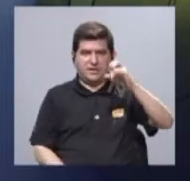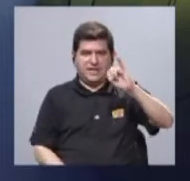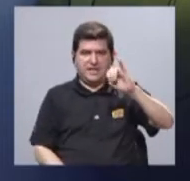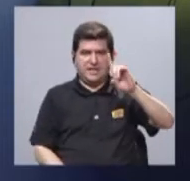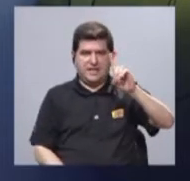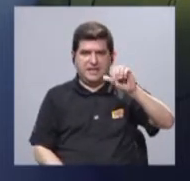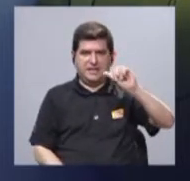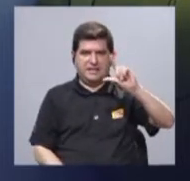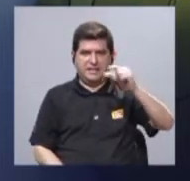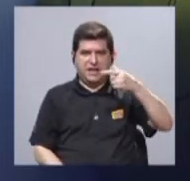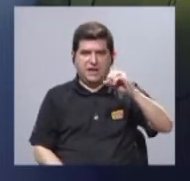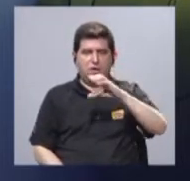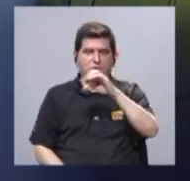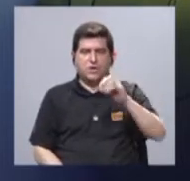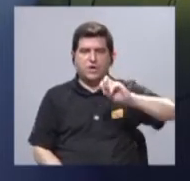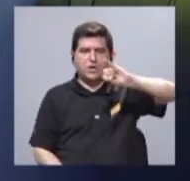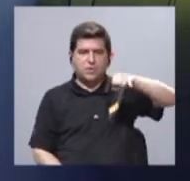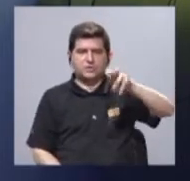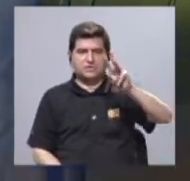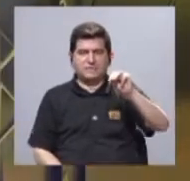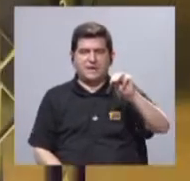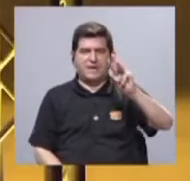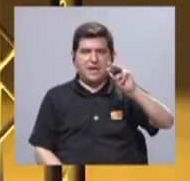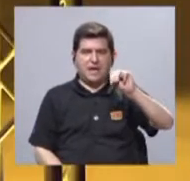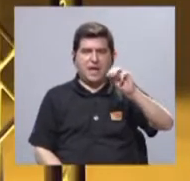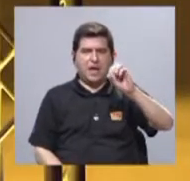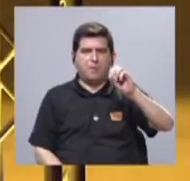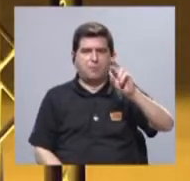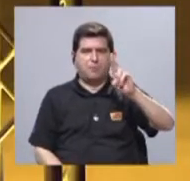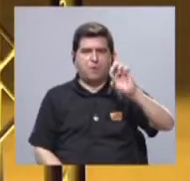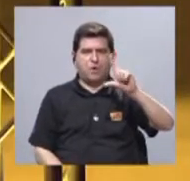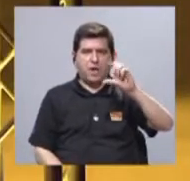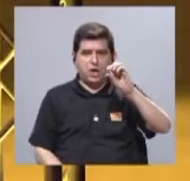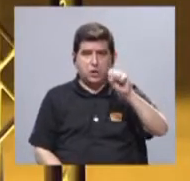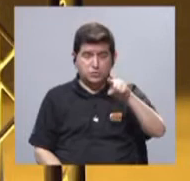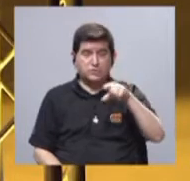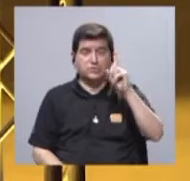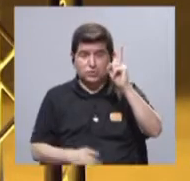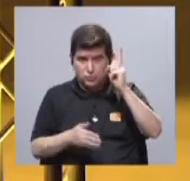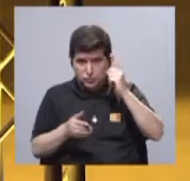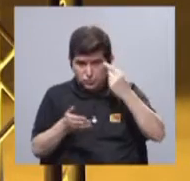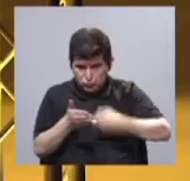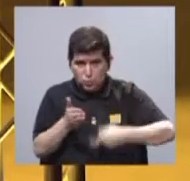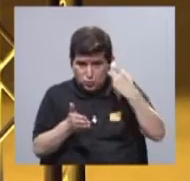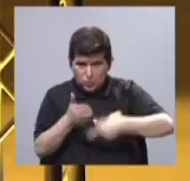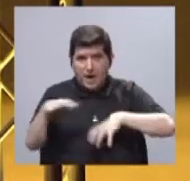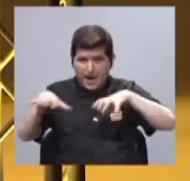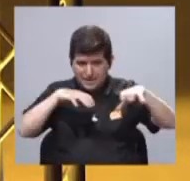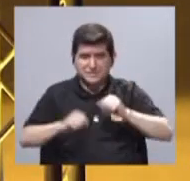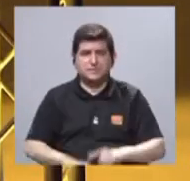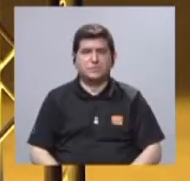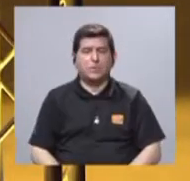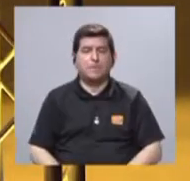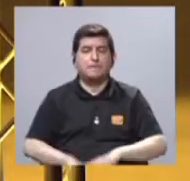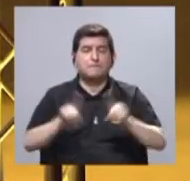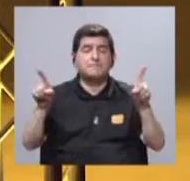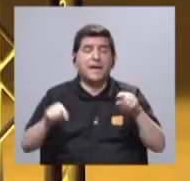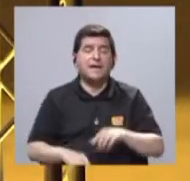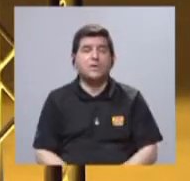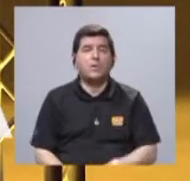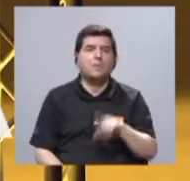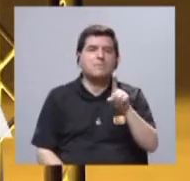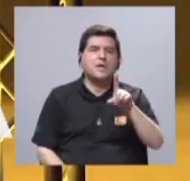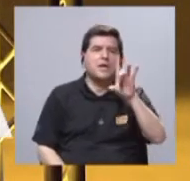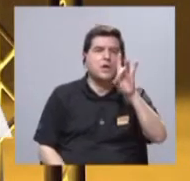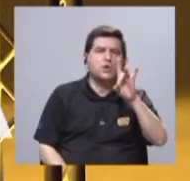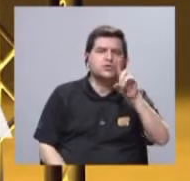encabezados por Hidalgo y por José María Morelos, y bueno, fue un jefe implacable. Sin embargo,